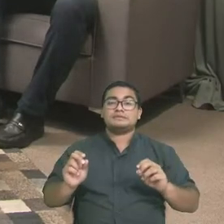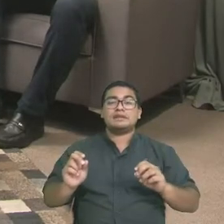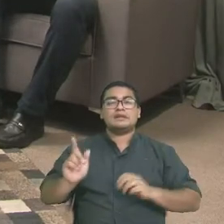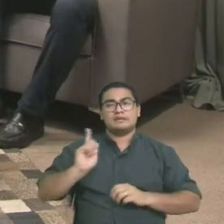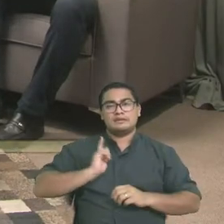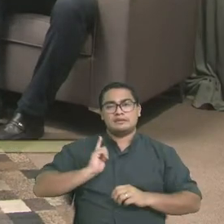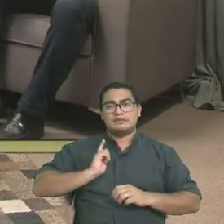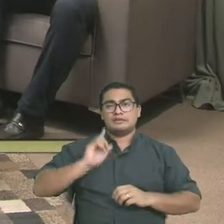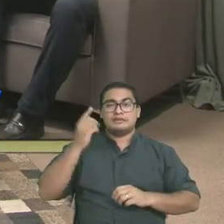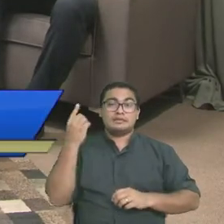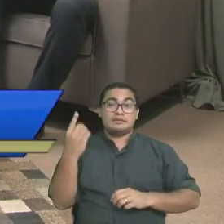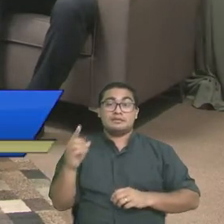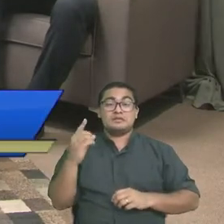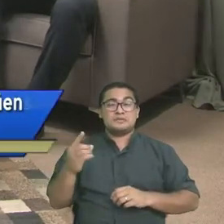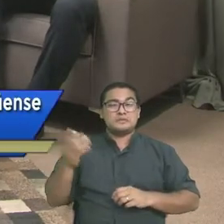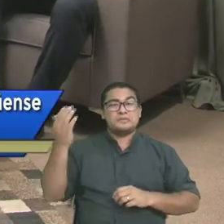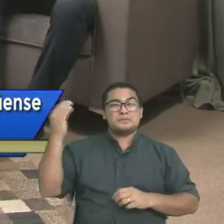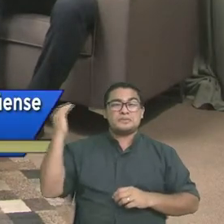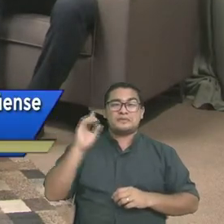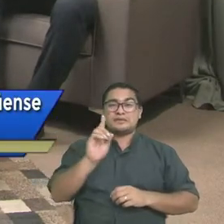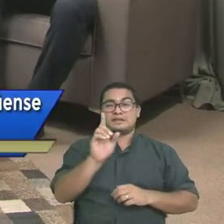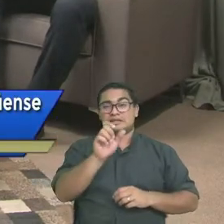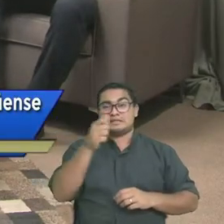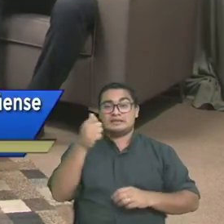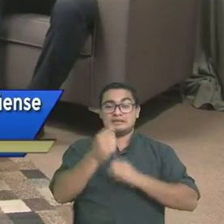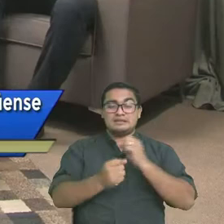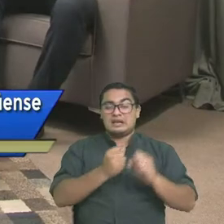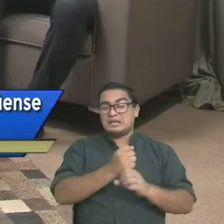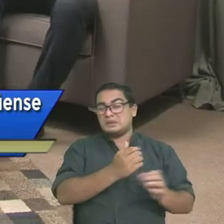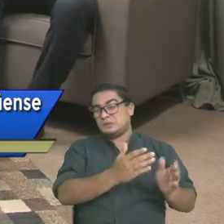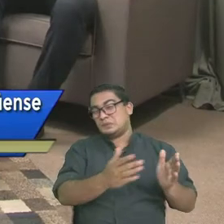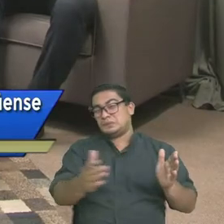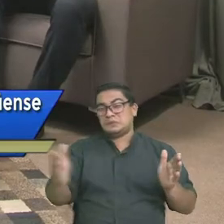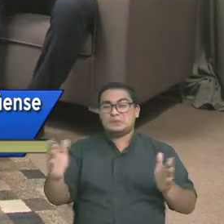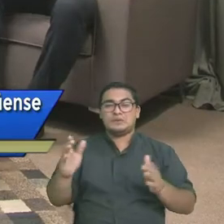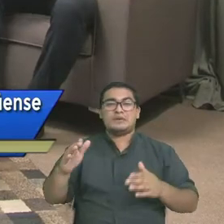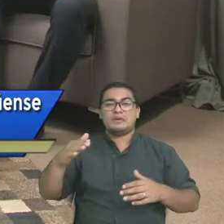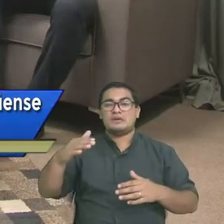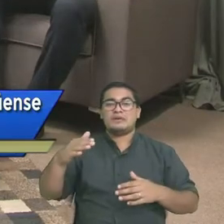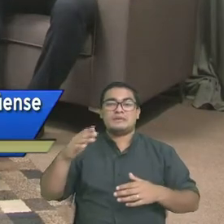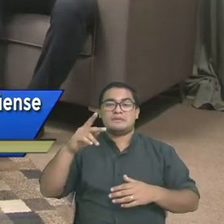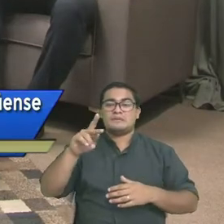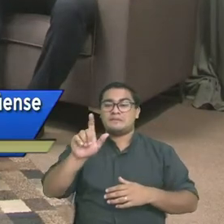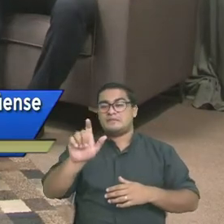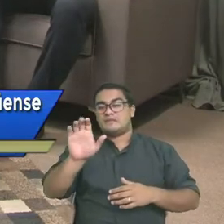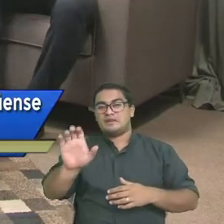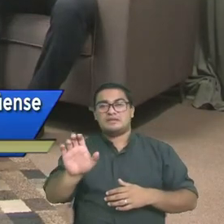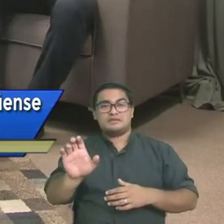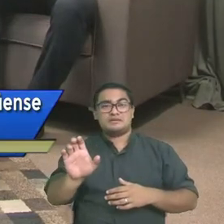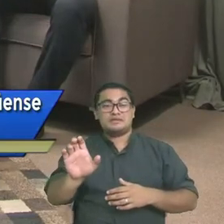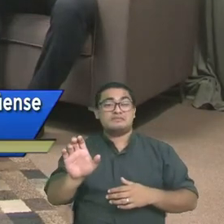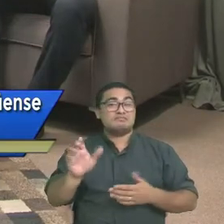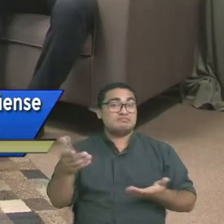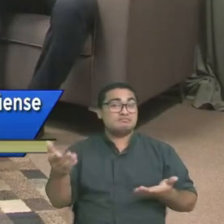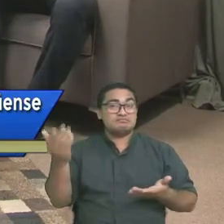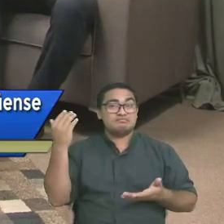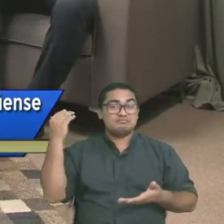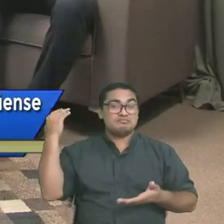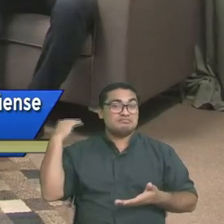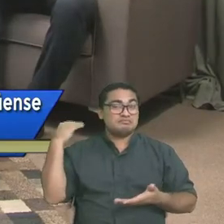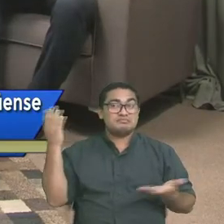por 16 años de neoliberalismo y que a partir del año 2007, a través del Plan Nacional de Desarrollo